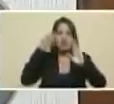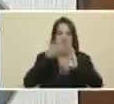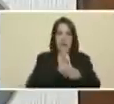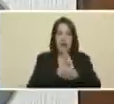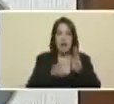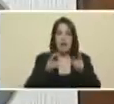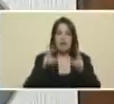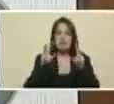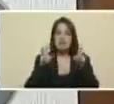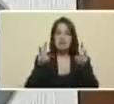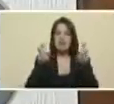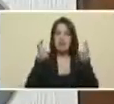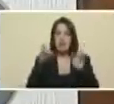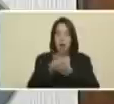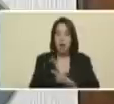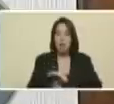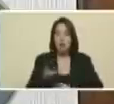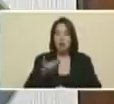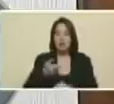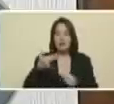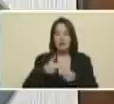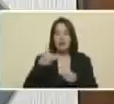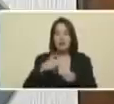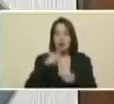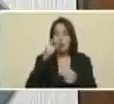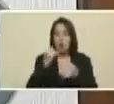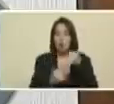en la historia de los últimos 100 años.